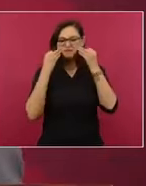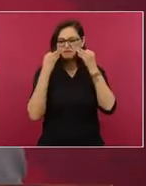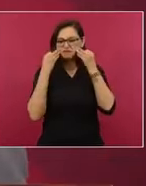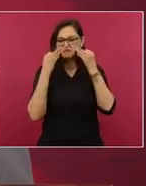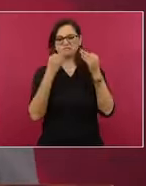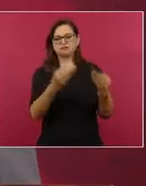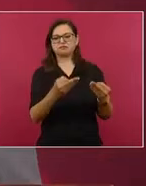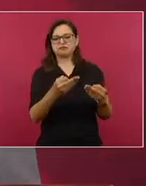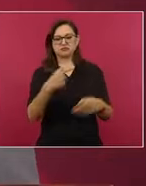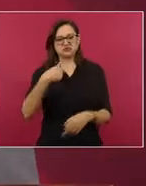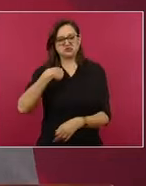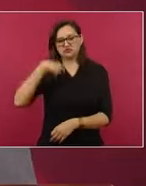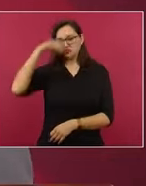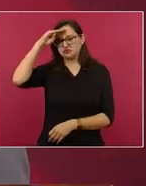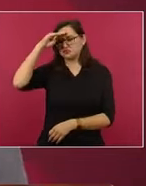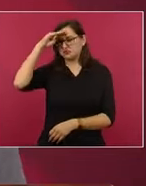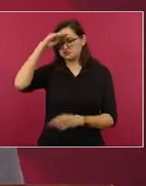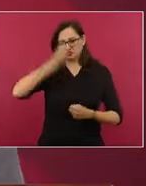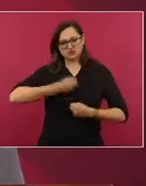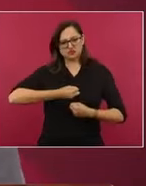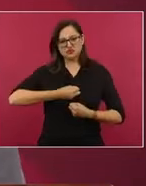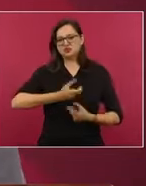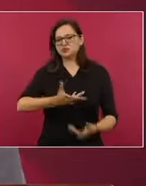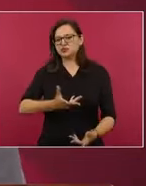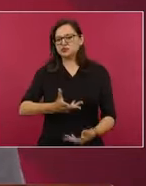porque yo siempre digo lo que pienso.